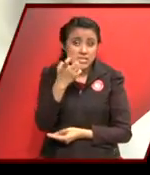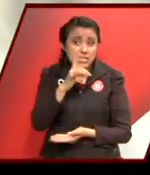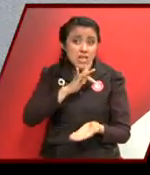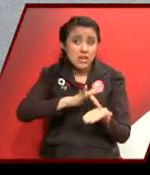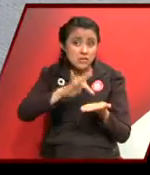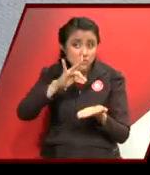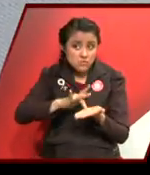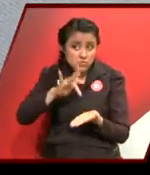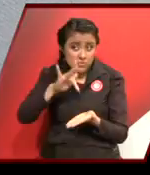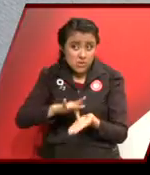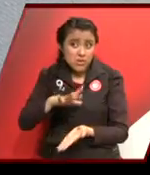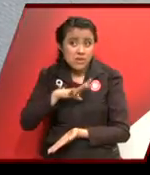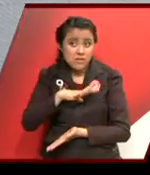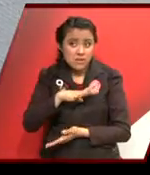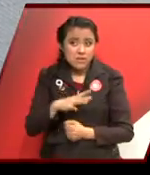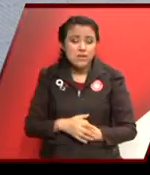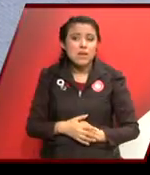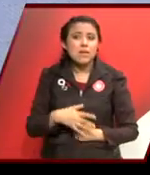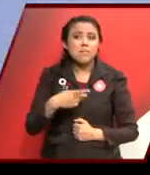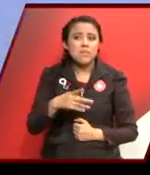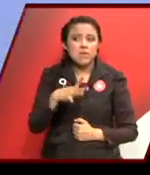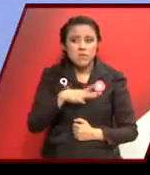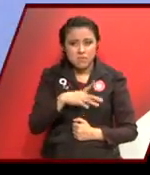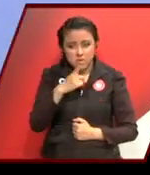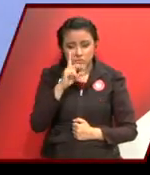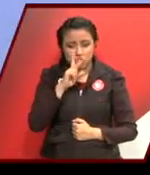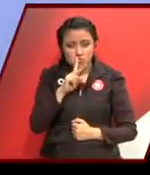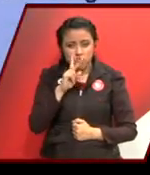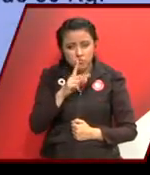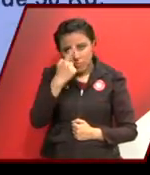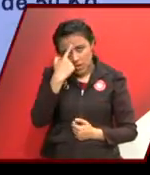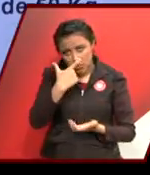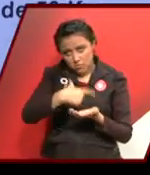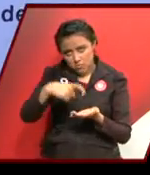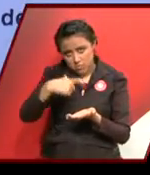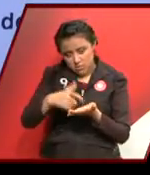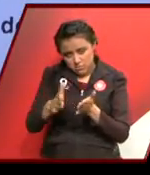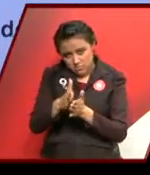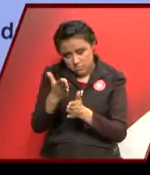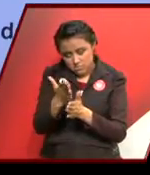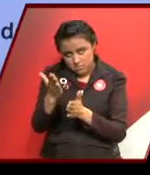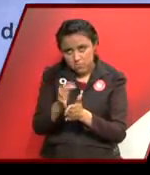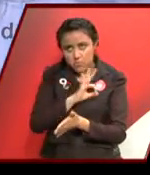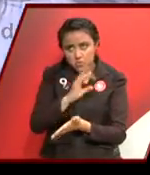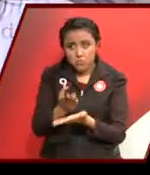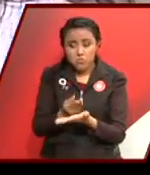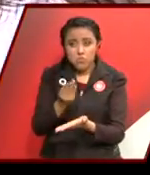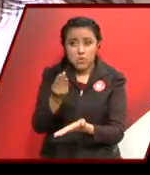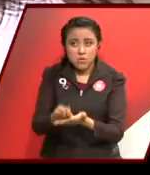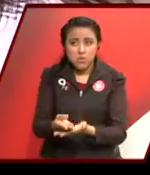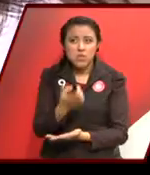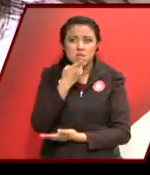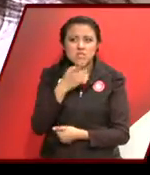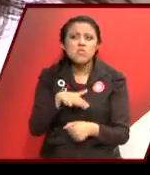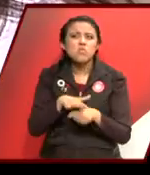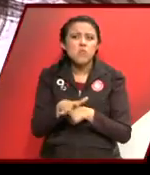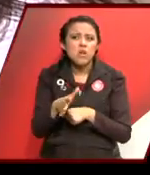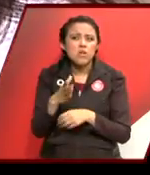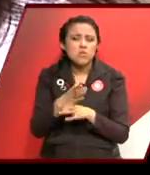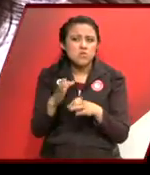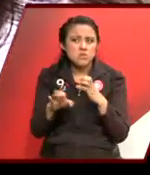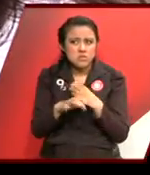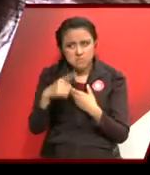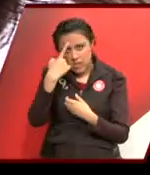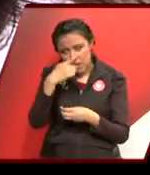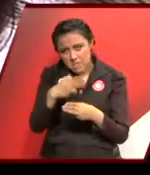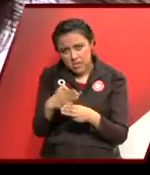ayuda que le proporcionan, además de un vale para material de construcción. Fui a ver qué era lo que me iban a dar de